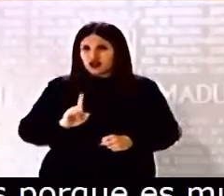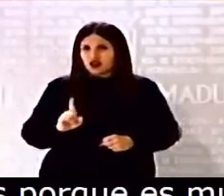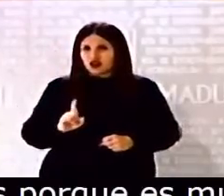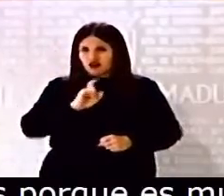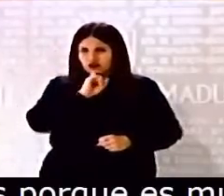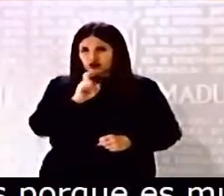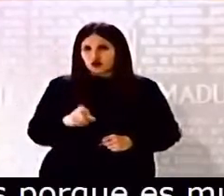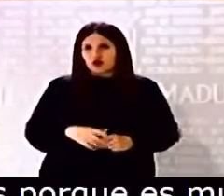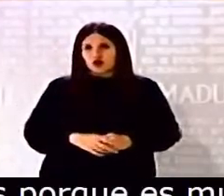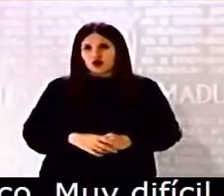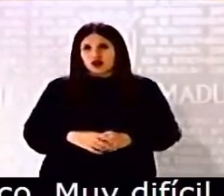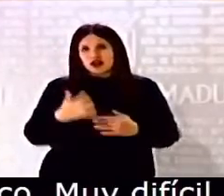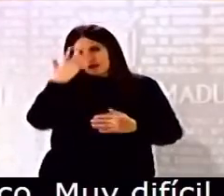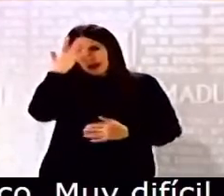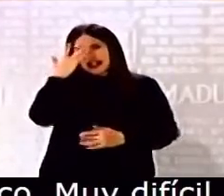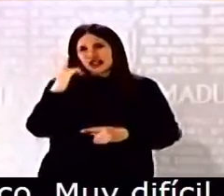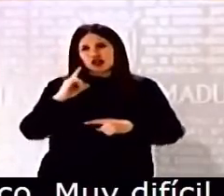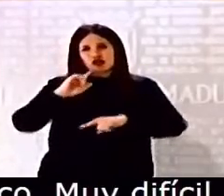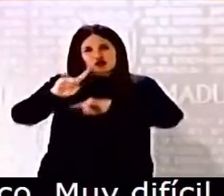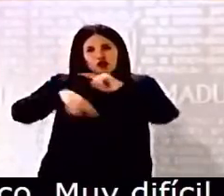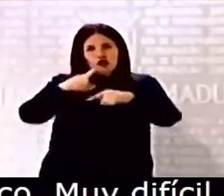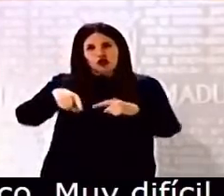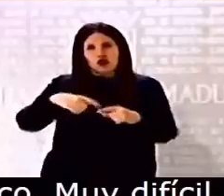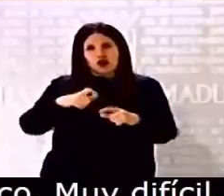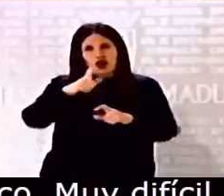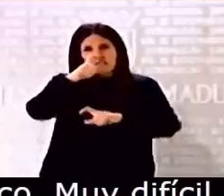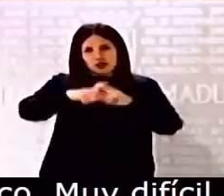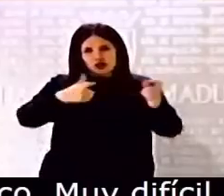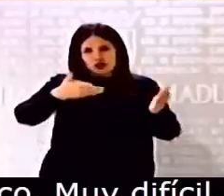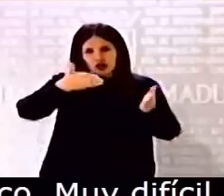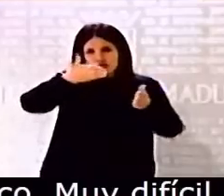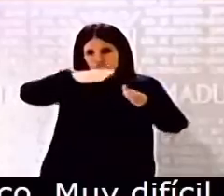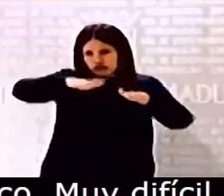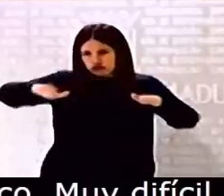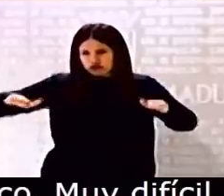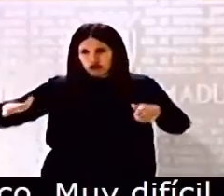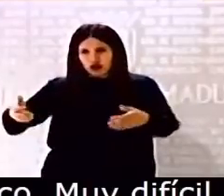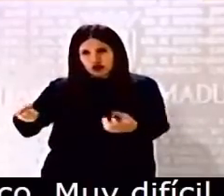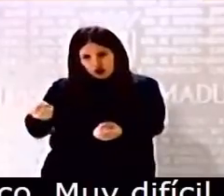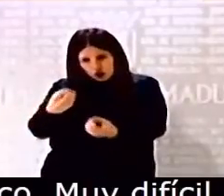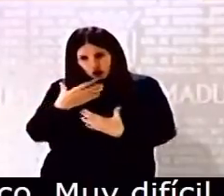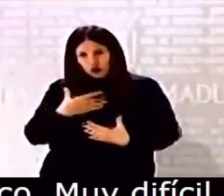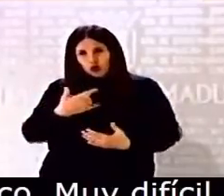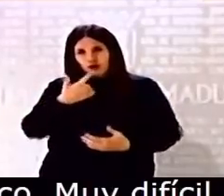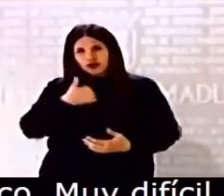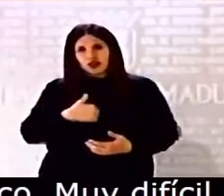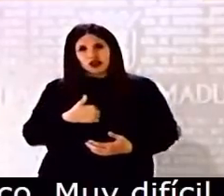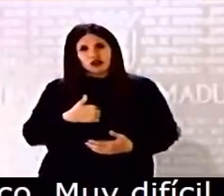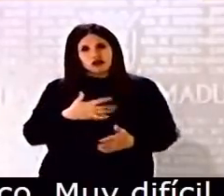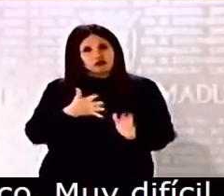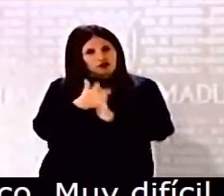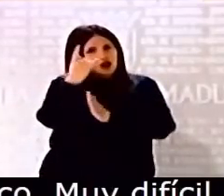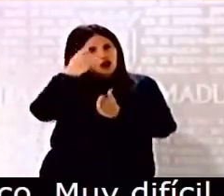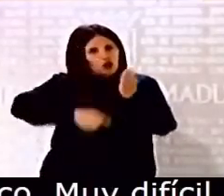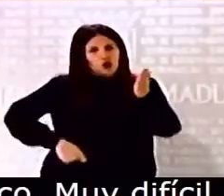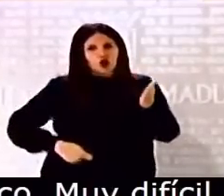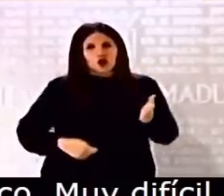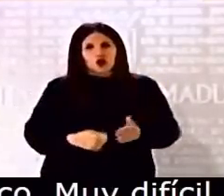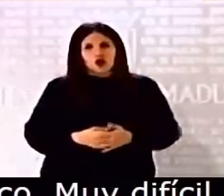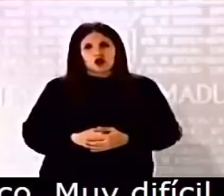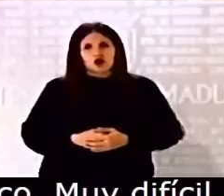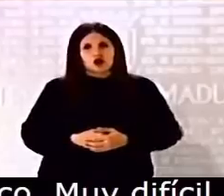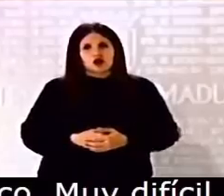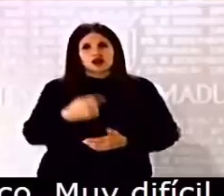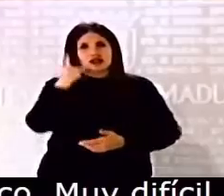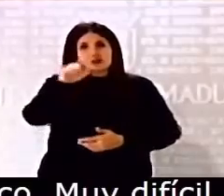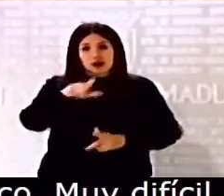Que te comuniquen todos los días fallecimientos, los días que te lo comunican, es muy duro. Saber que detrás de